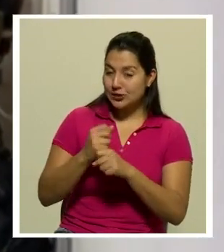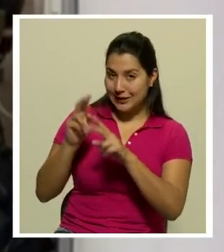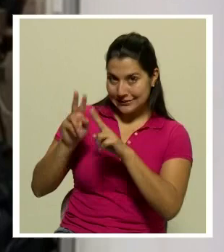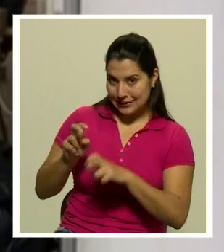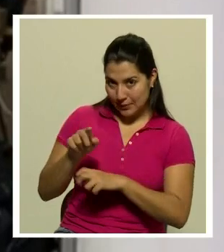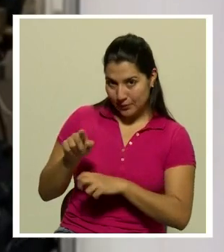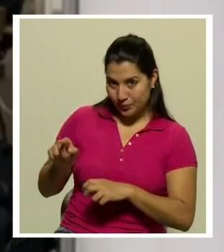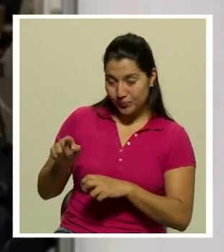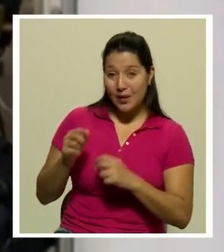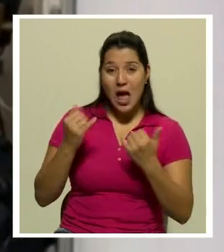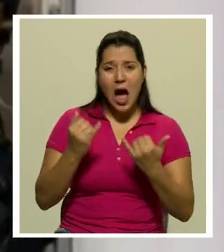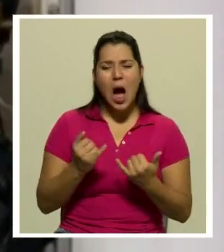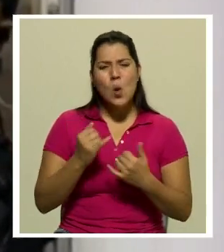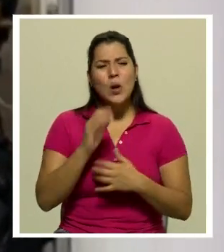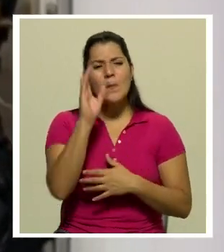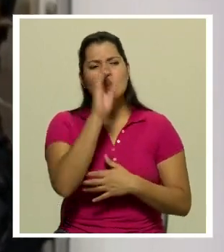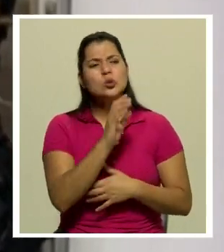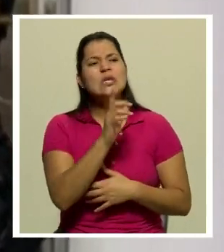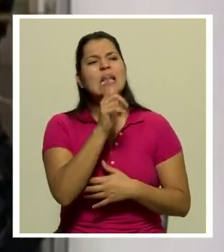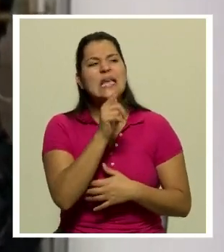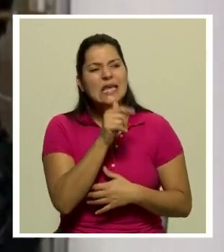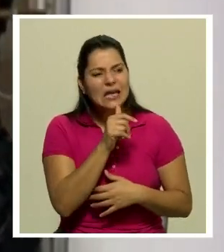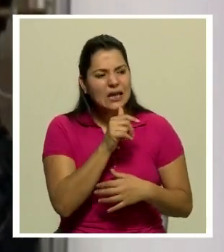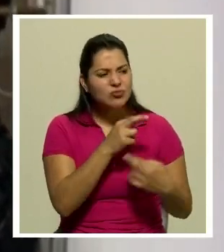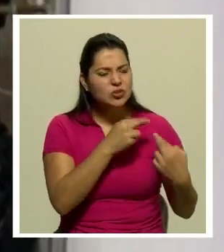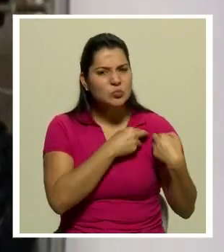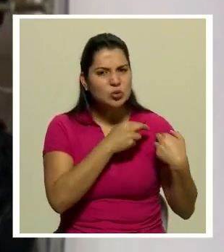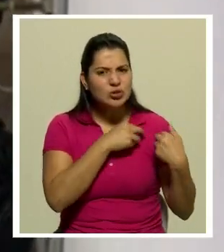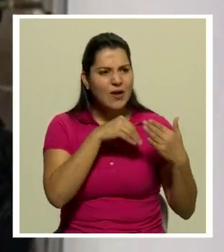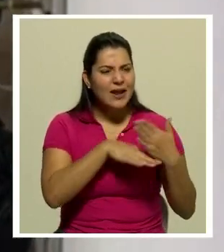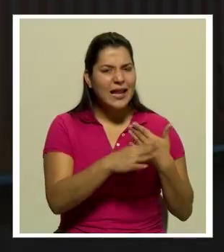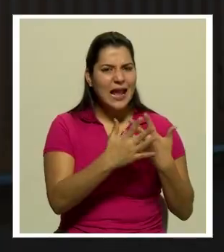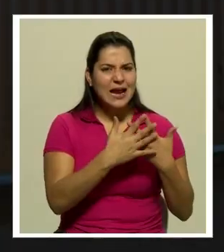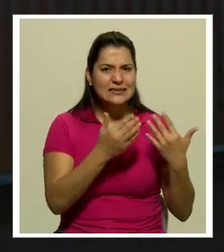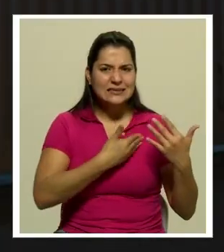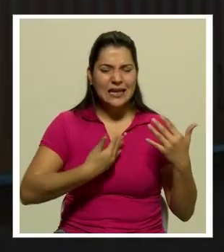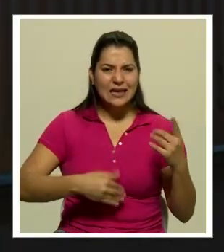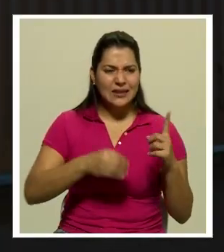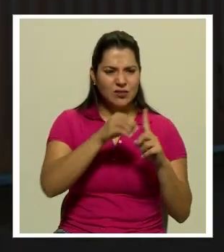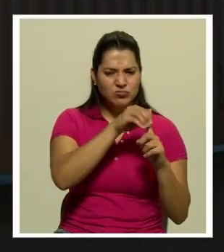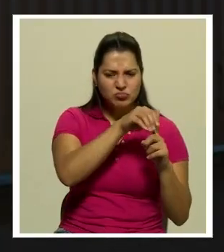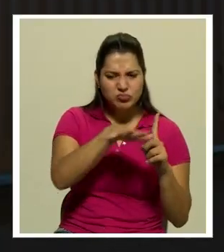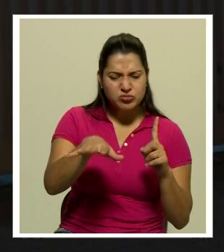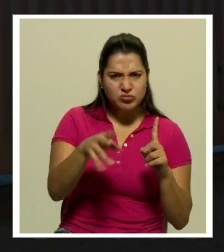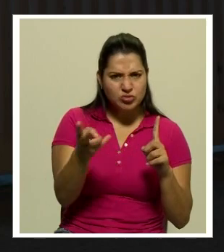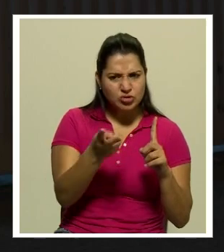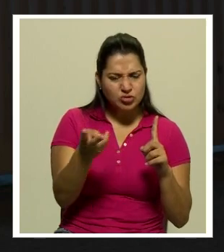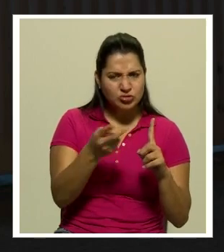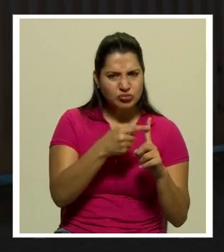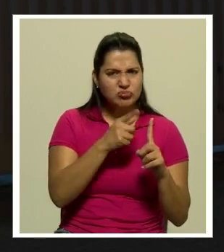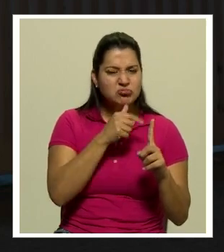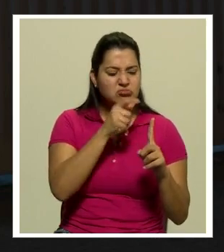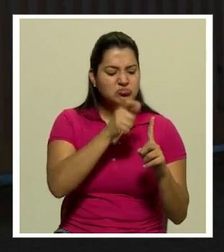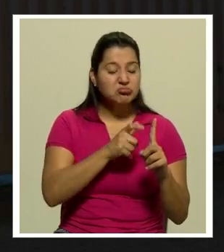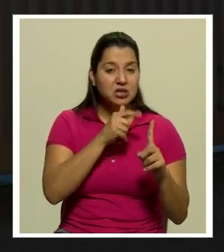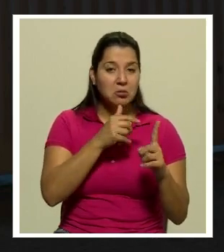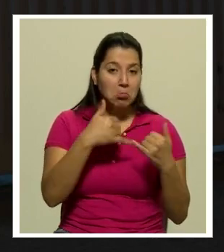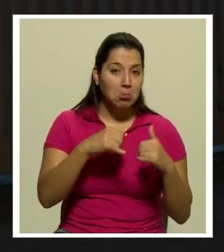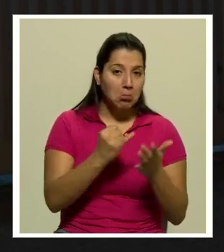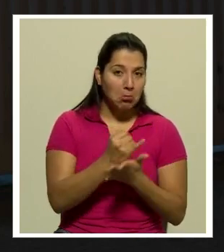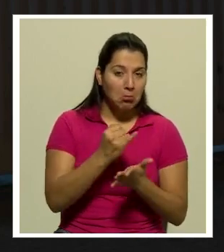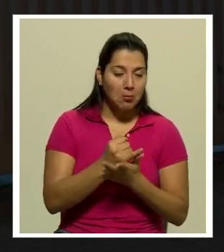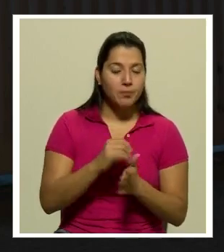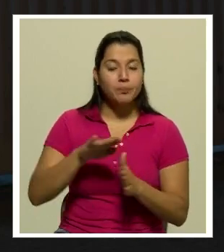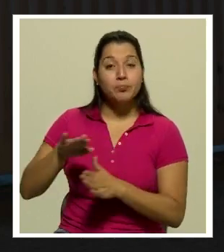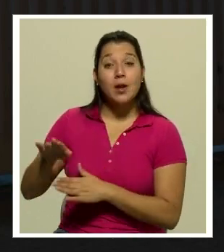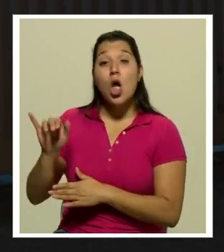se investiga el nexo del contagio en el centro de aprehensión en Heredia. Bien, y tal y como